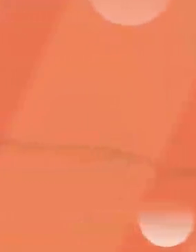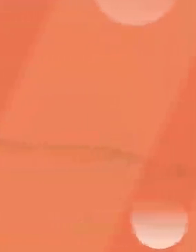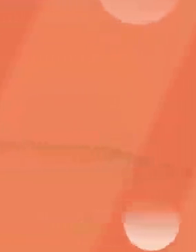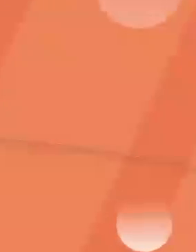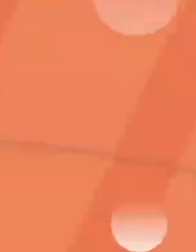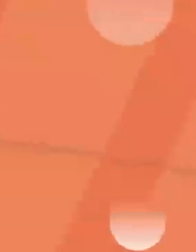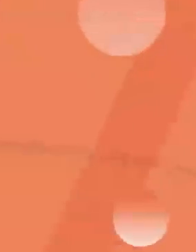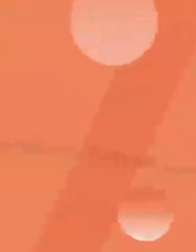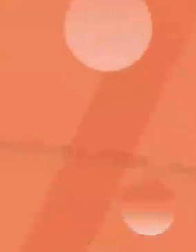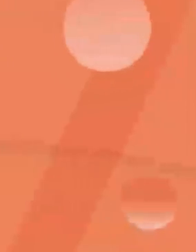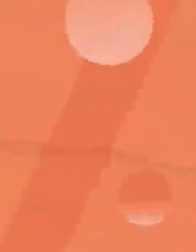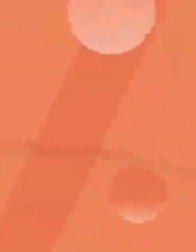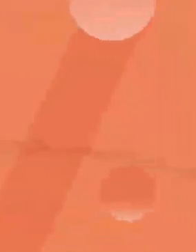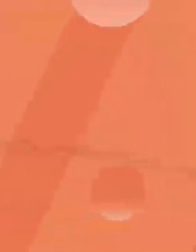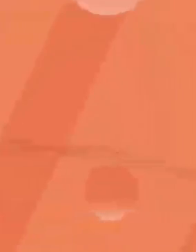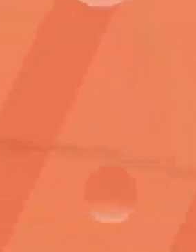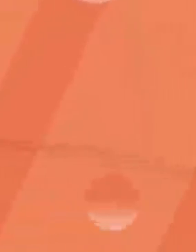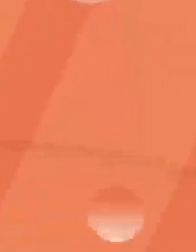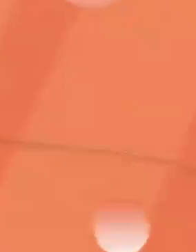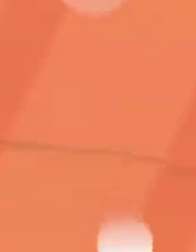disolución?